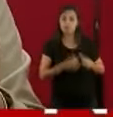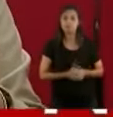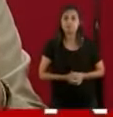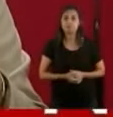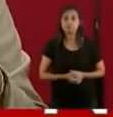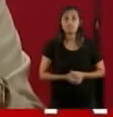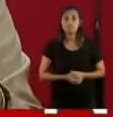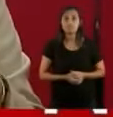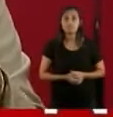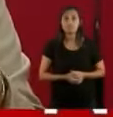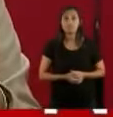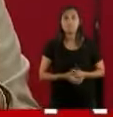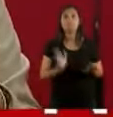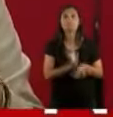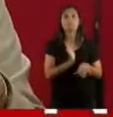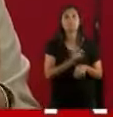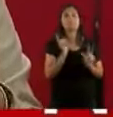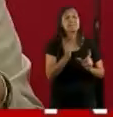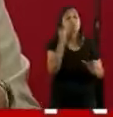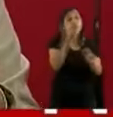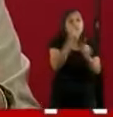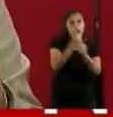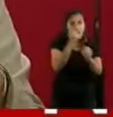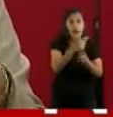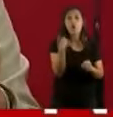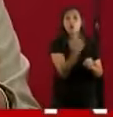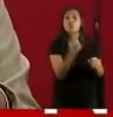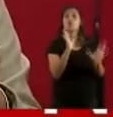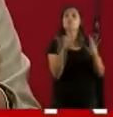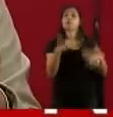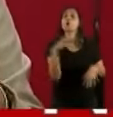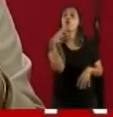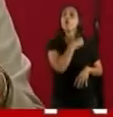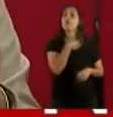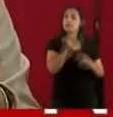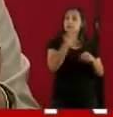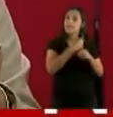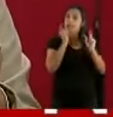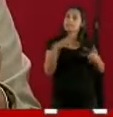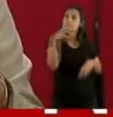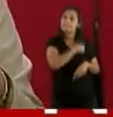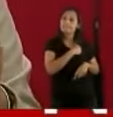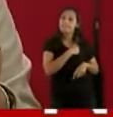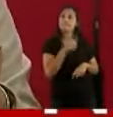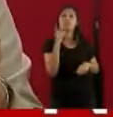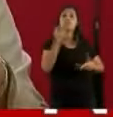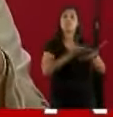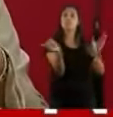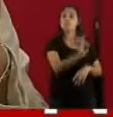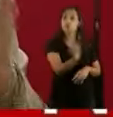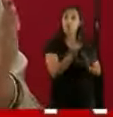en que aquellas operaciones que son de carácter confidencial y secreta para